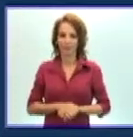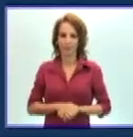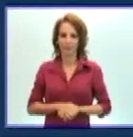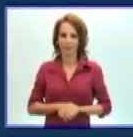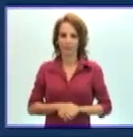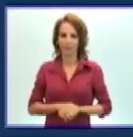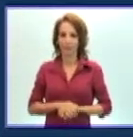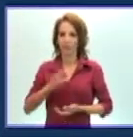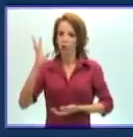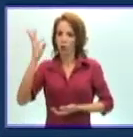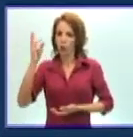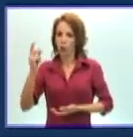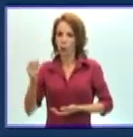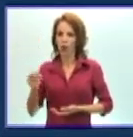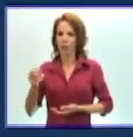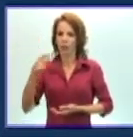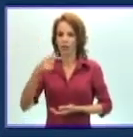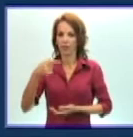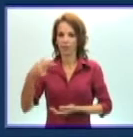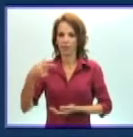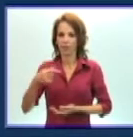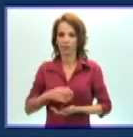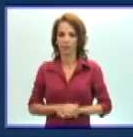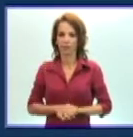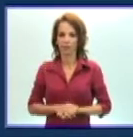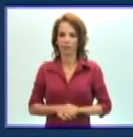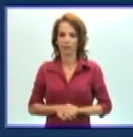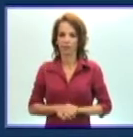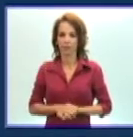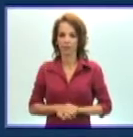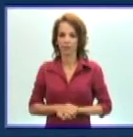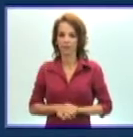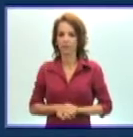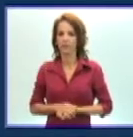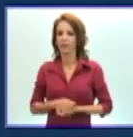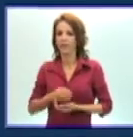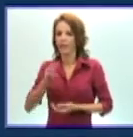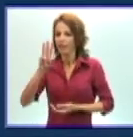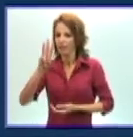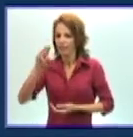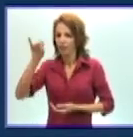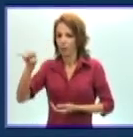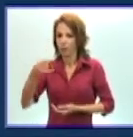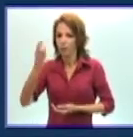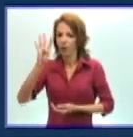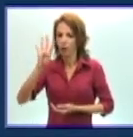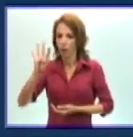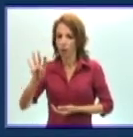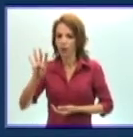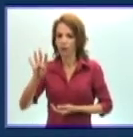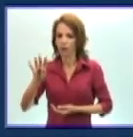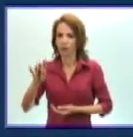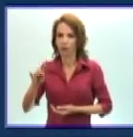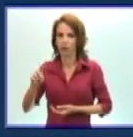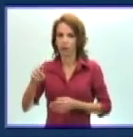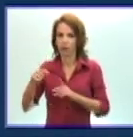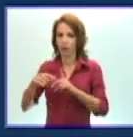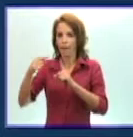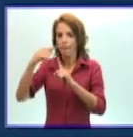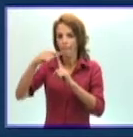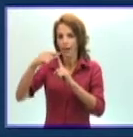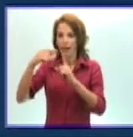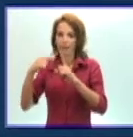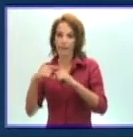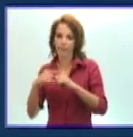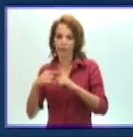¿Cuánto es la medición? Sería 3,4 más menos 0,1 segundo. ¿Lo